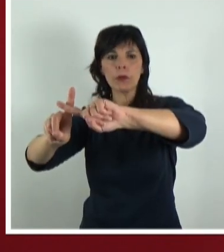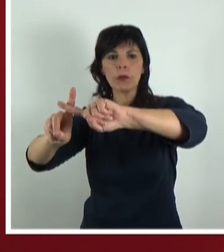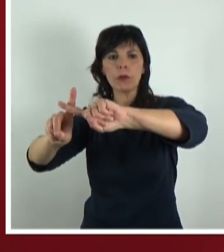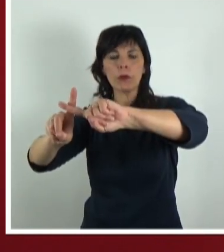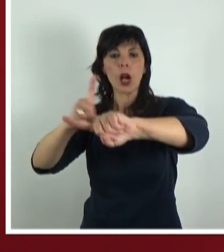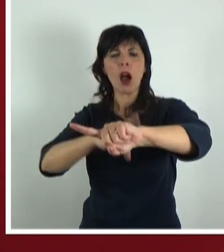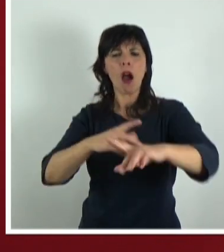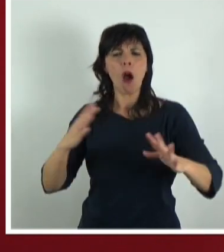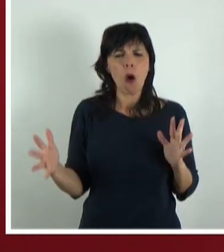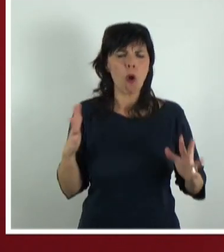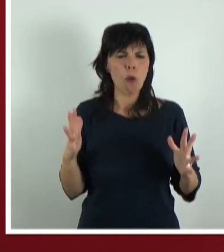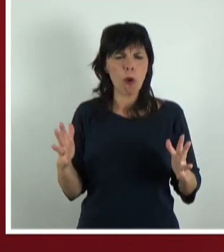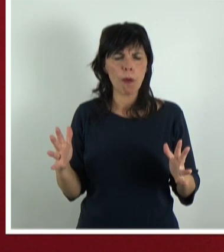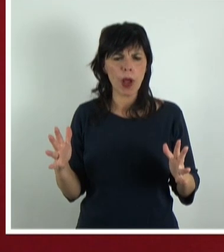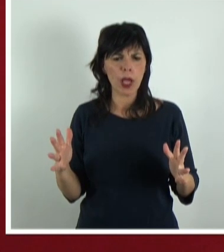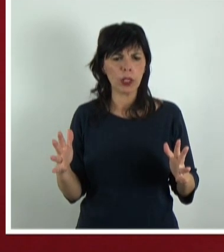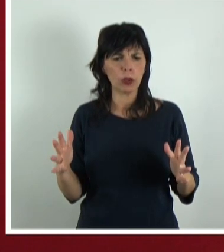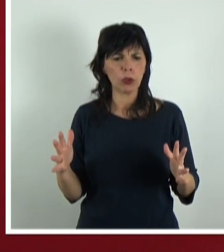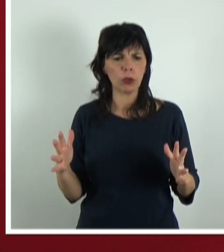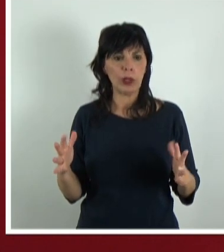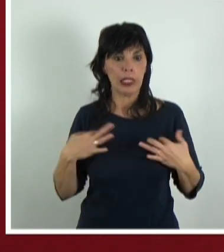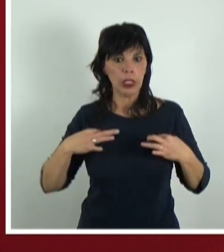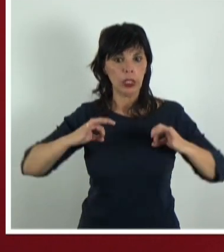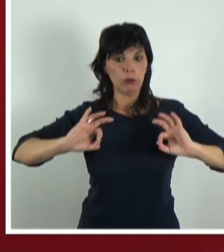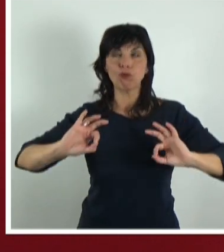donde Dios, el Eterno,